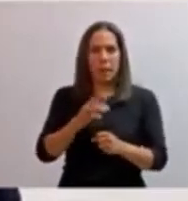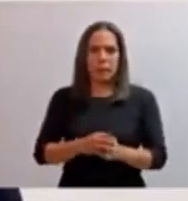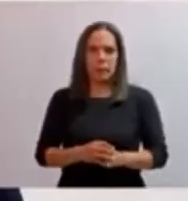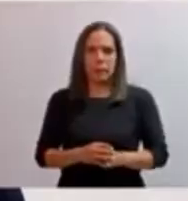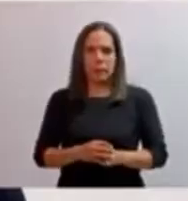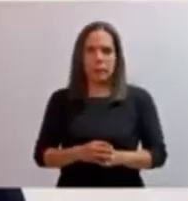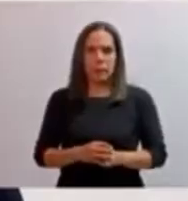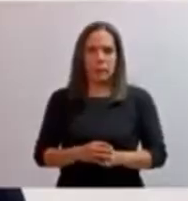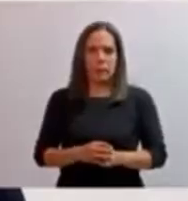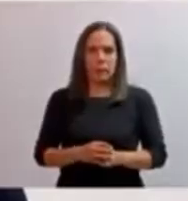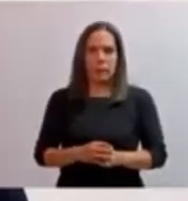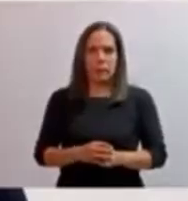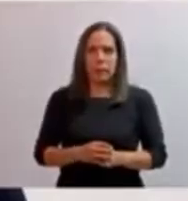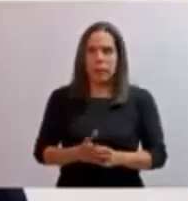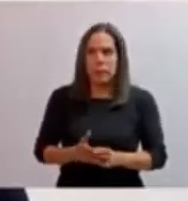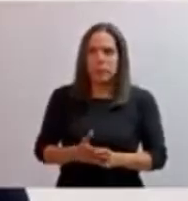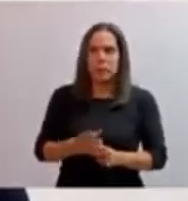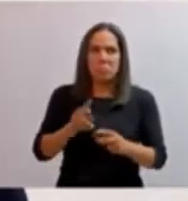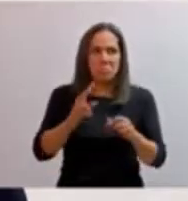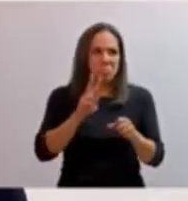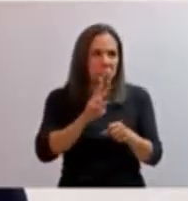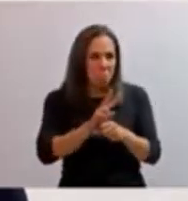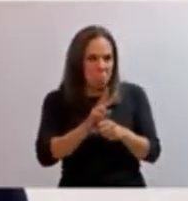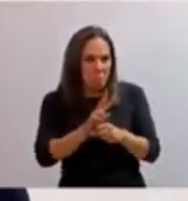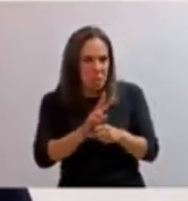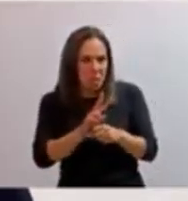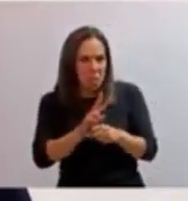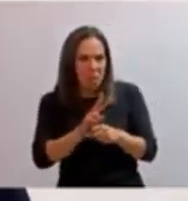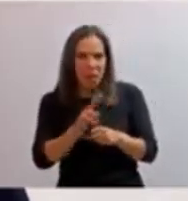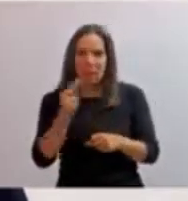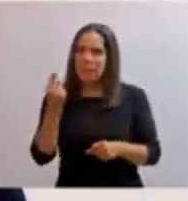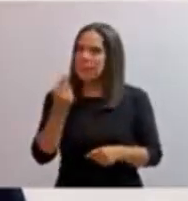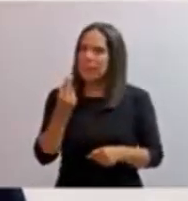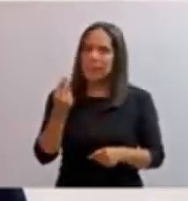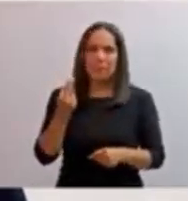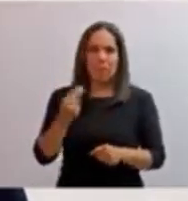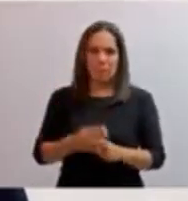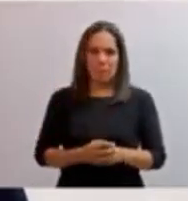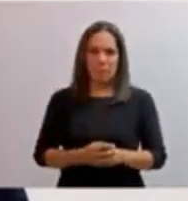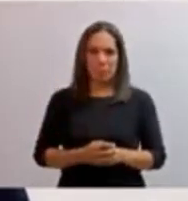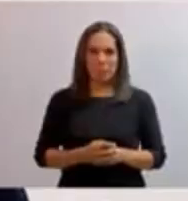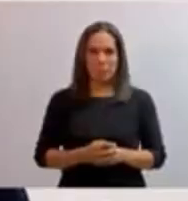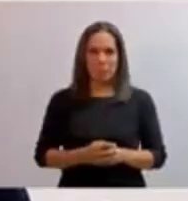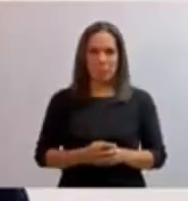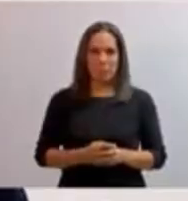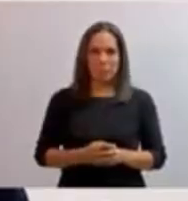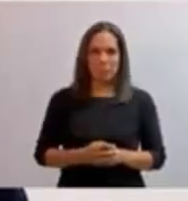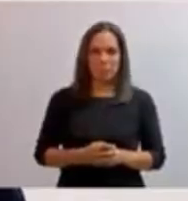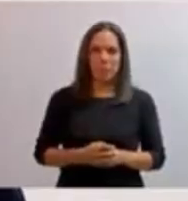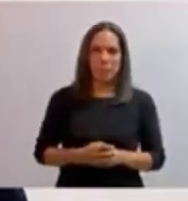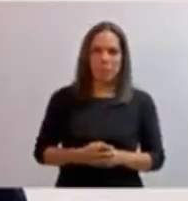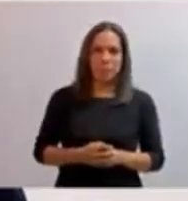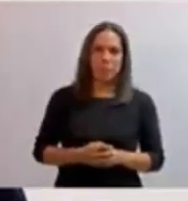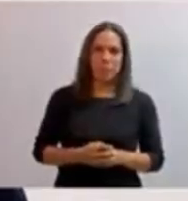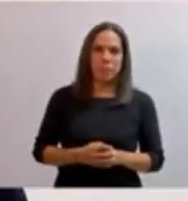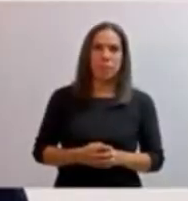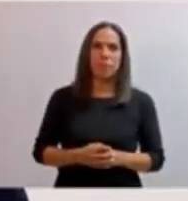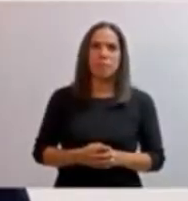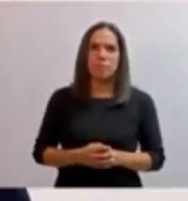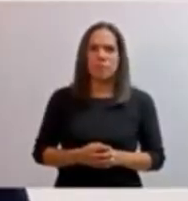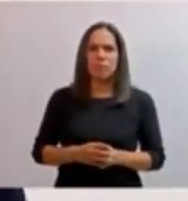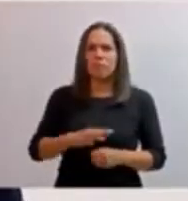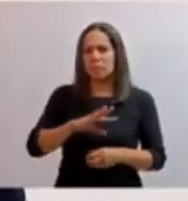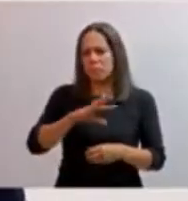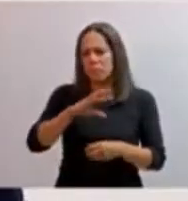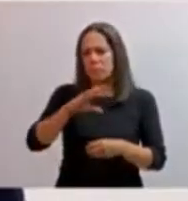observar. Ya platicamos de la importancia que es la planeación, ahora vamos a observar cómo se está generando al interior de